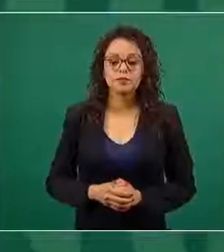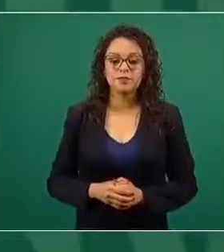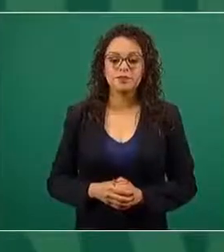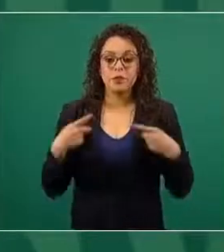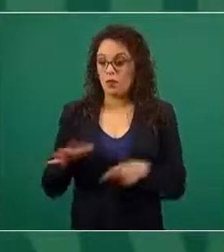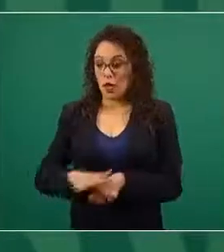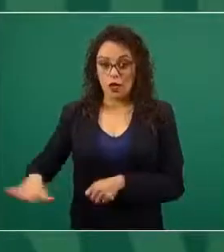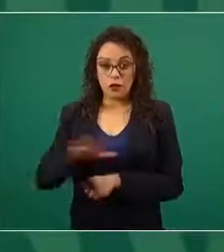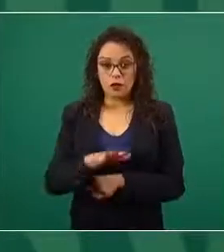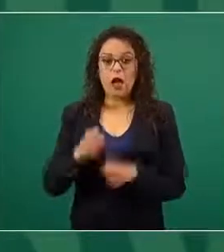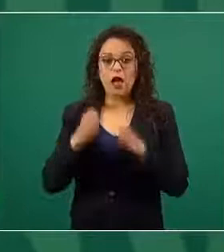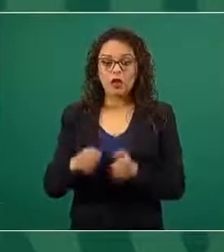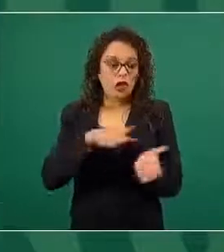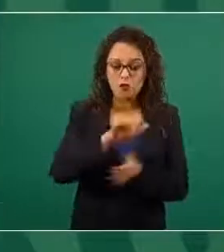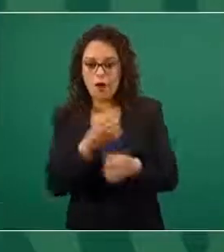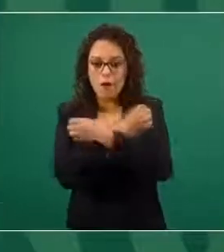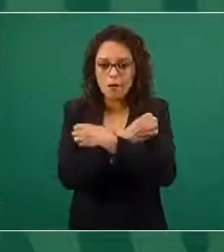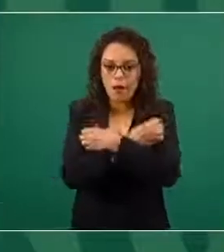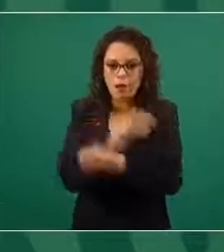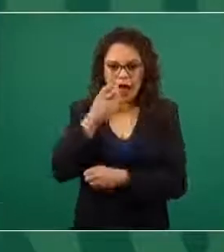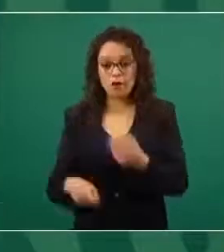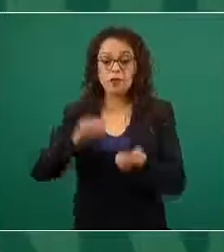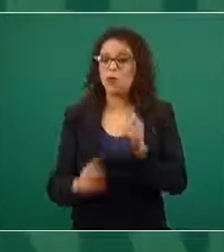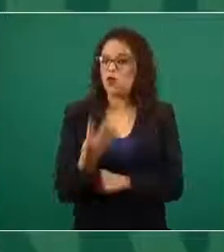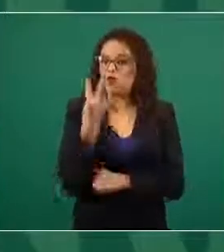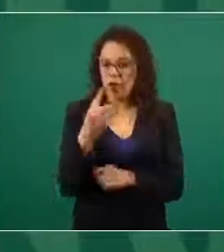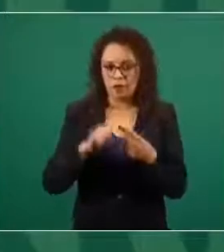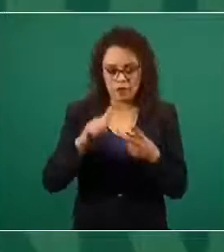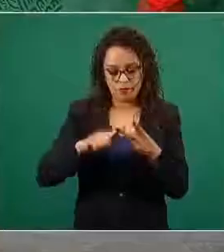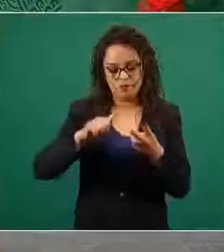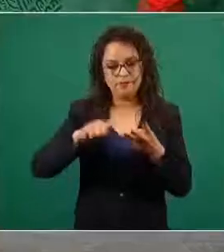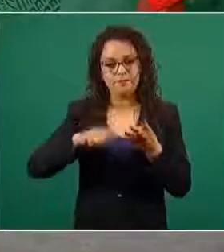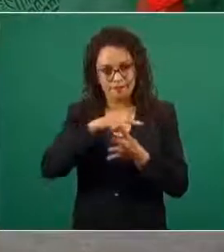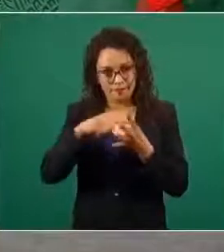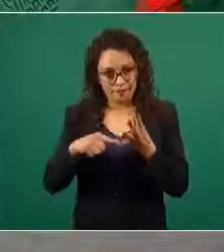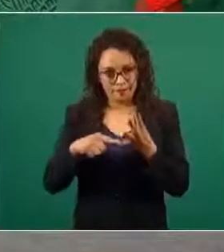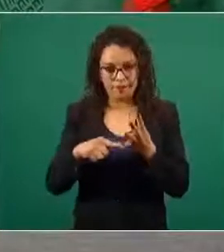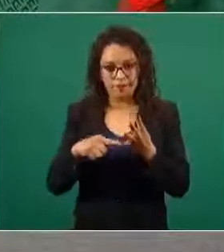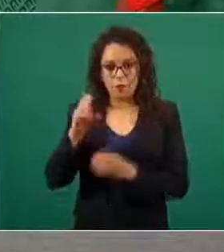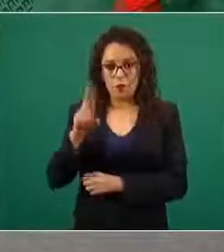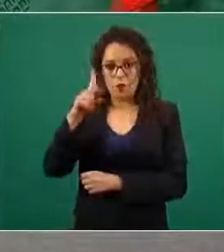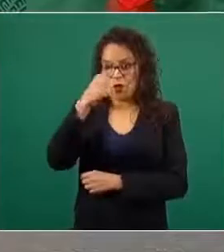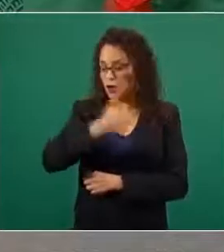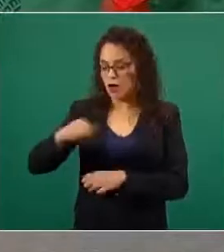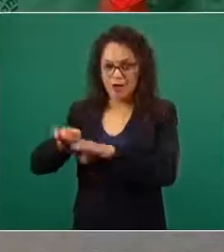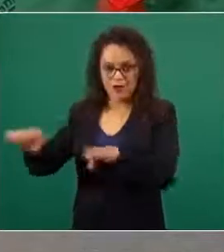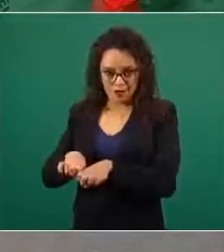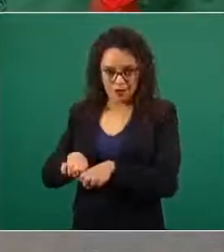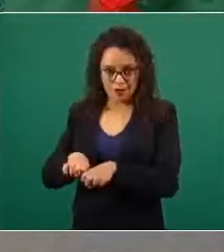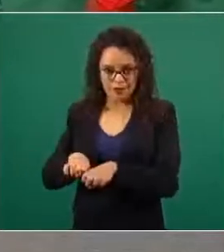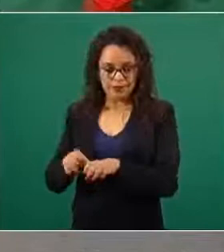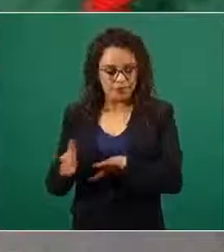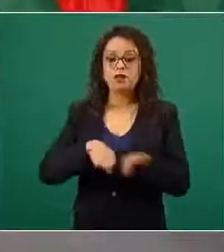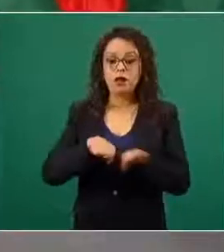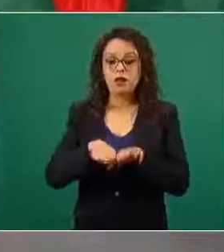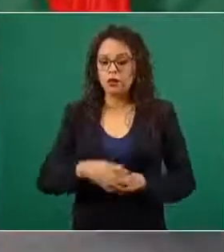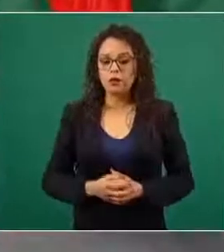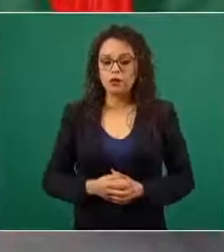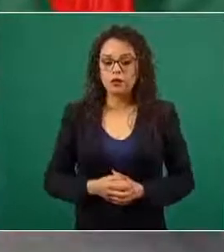están ayudando en lo educativo, en fin, son 4 de estos promotores por brigada. 2 del sector